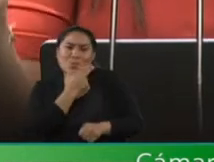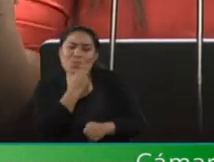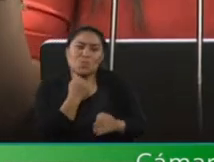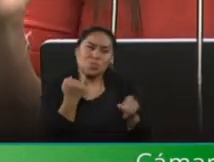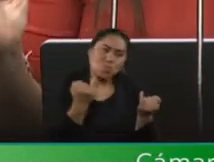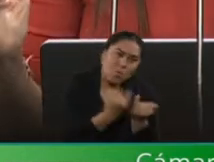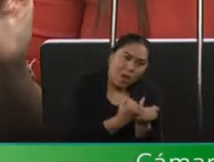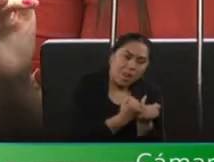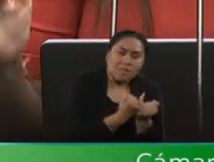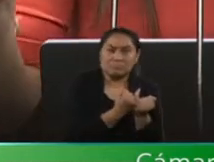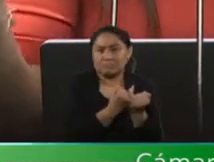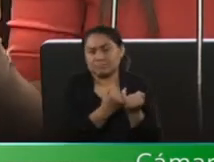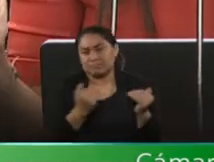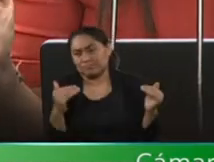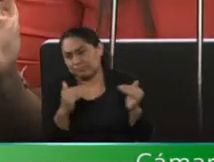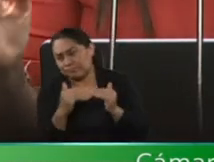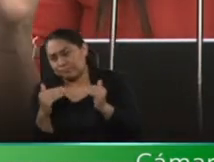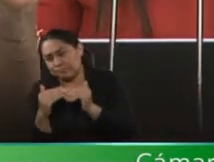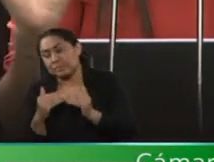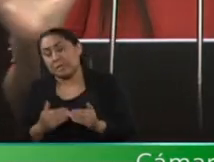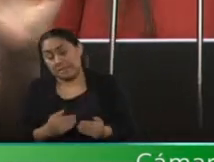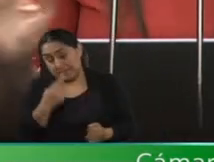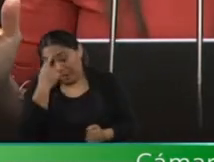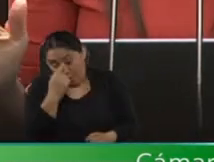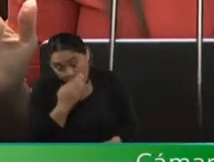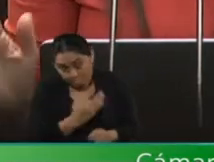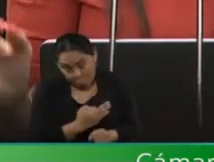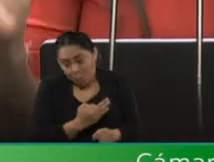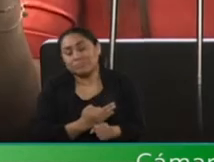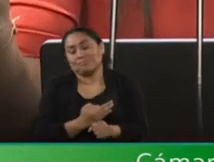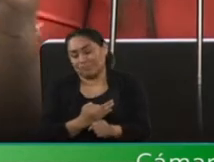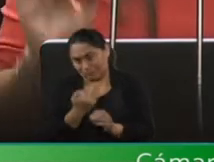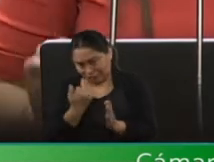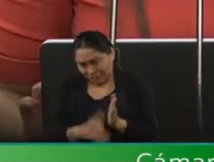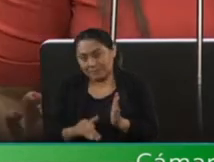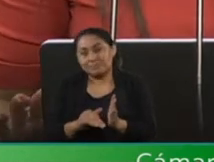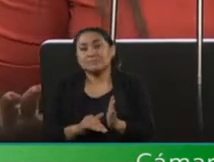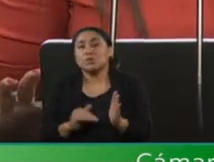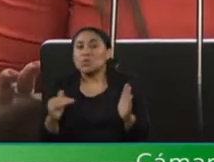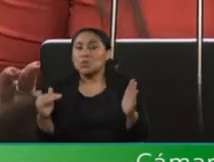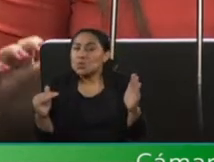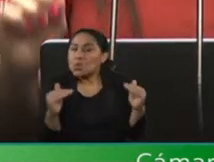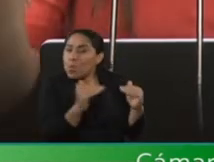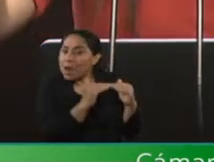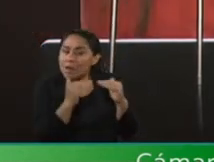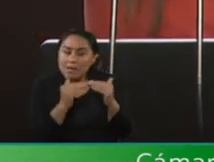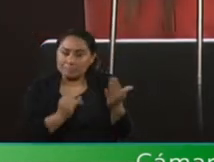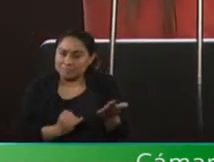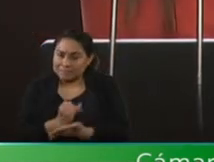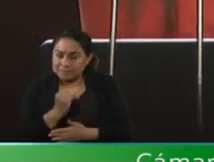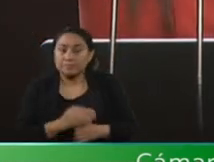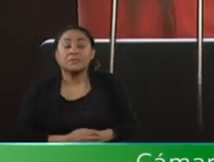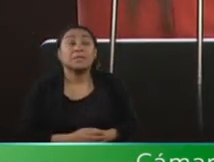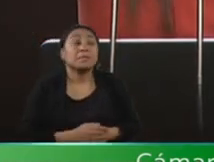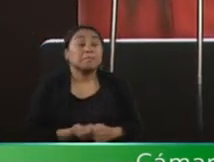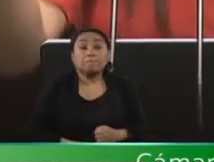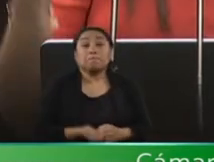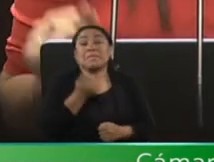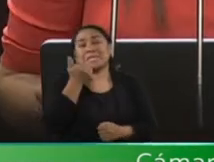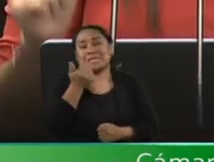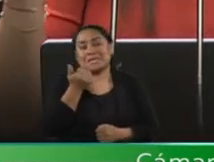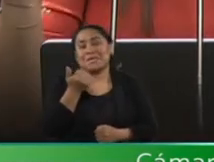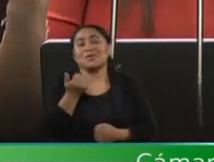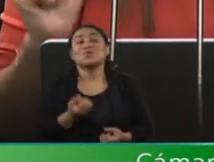entre hombres y mujeres y buscar lo que hoy todavía no tenemos la igualdad sustantiva llegaron primero las cuotas de